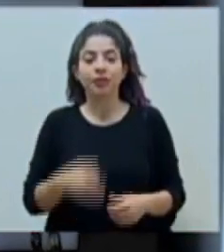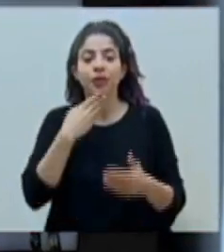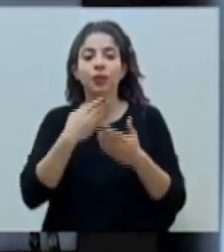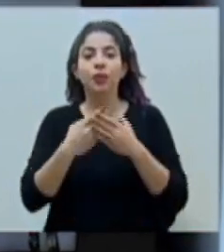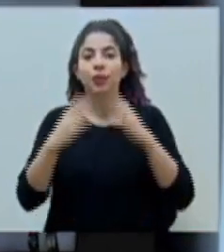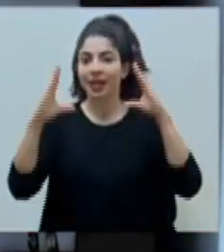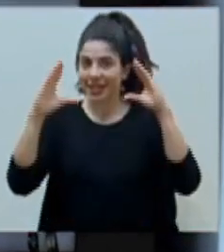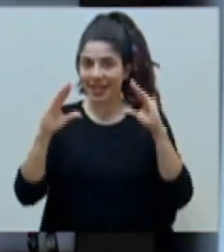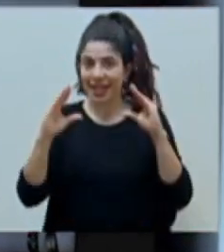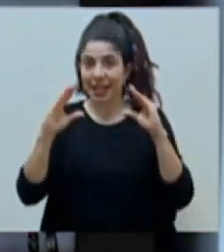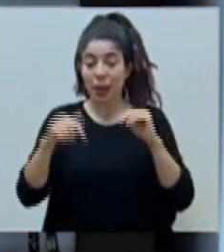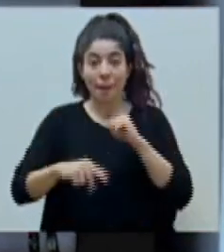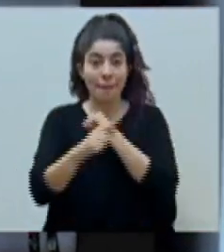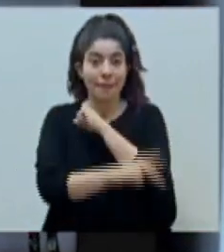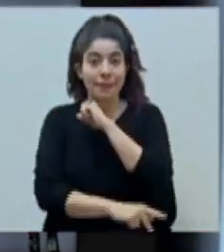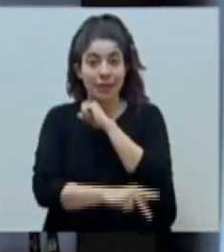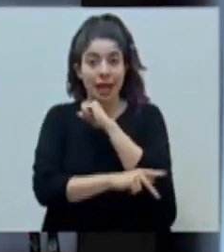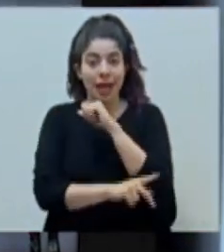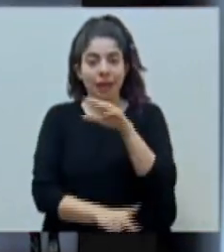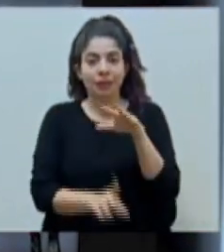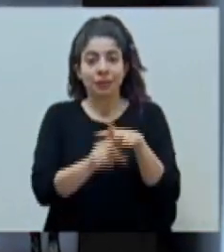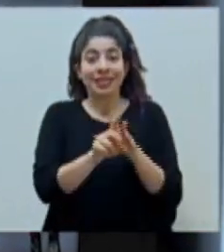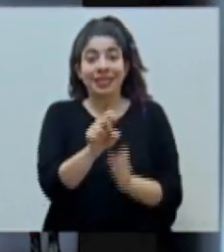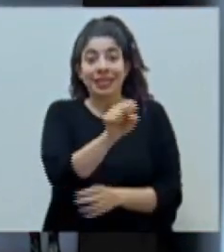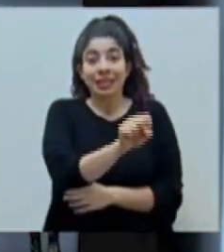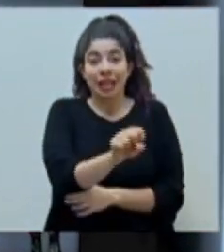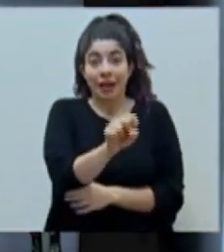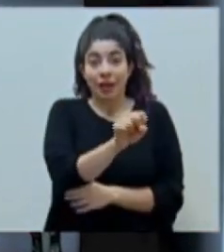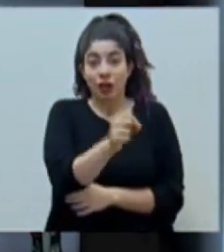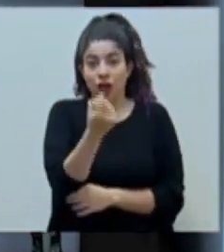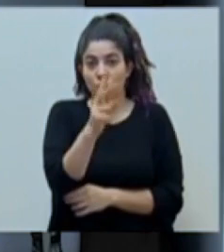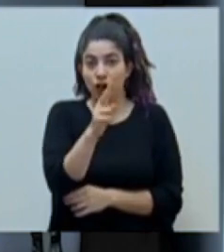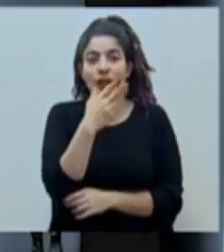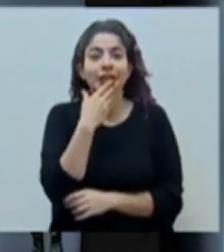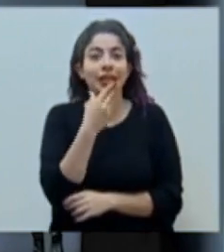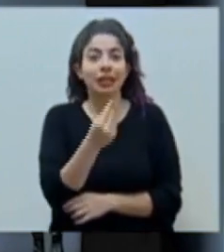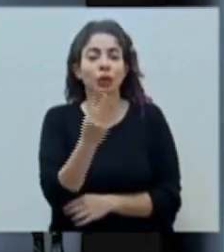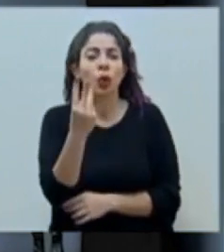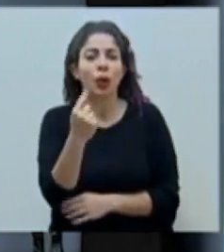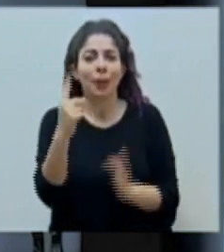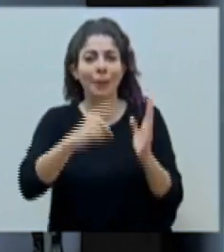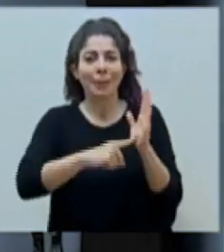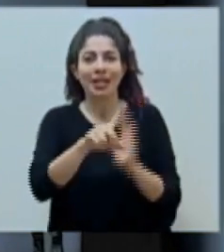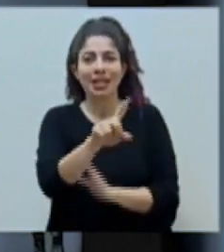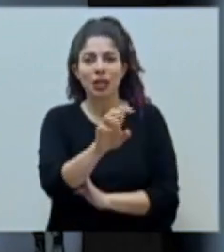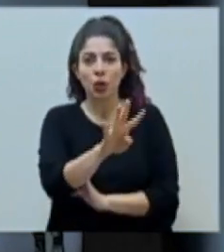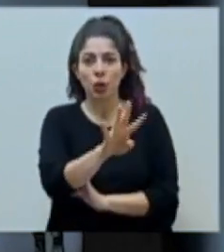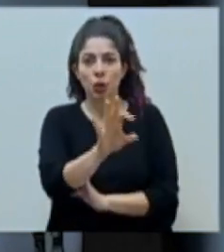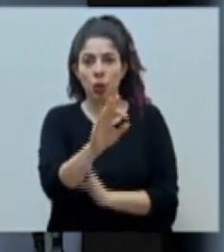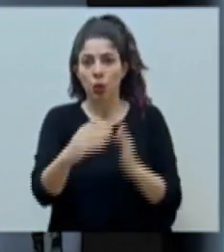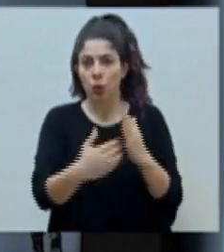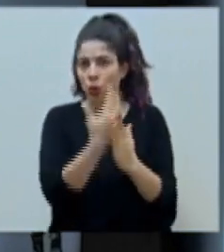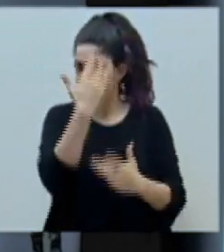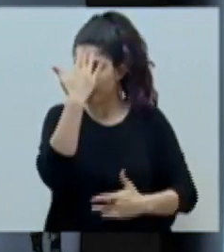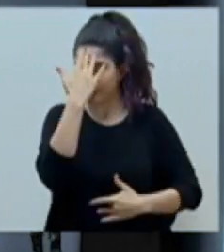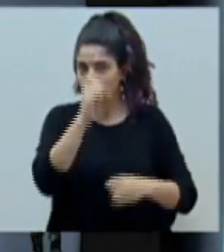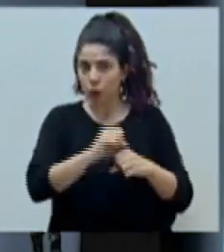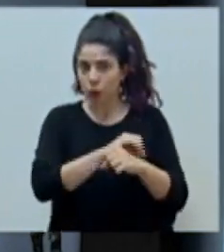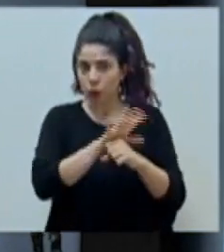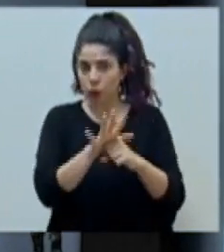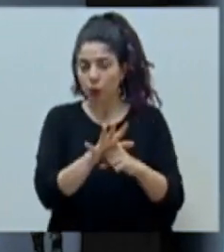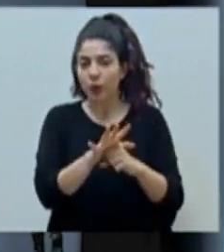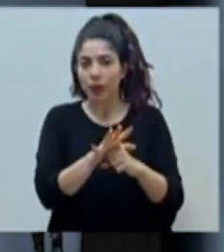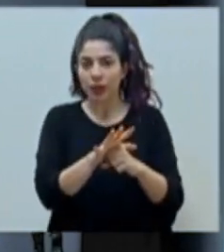Buenas tardes. El país registró el sábado 12 de diciembre 1.149 casos nuevos de COVID-19,